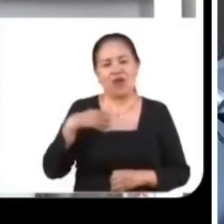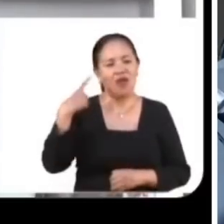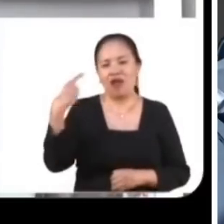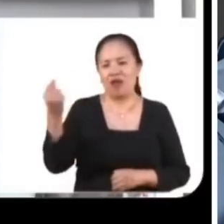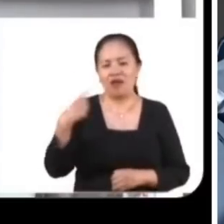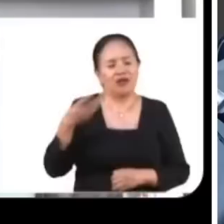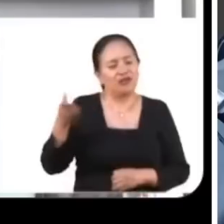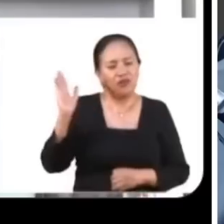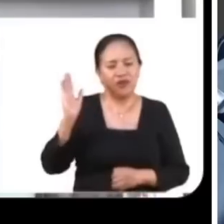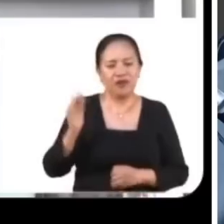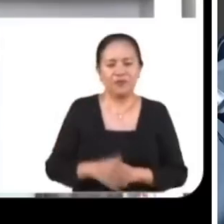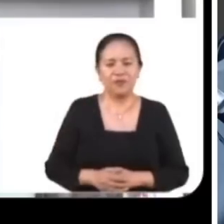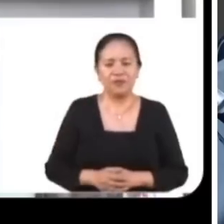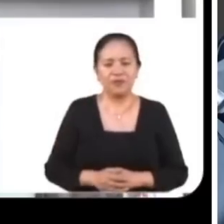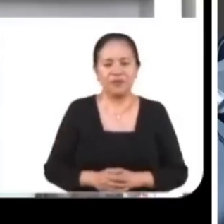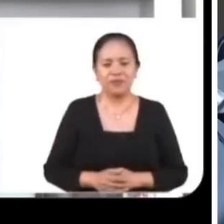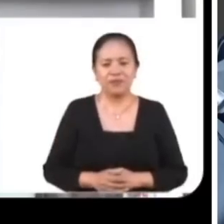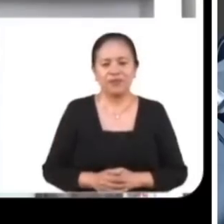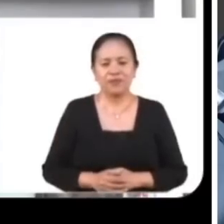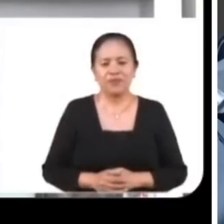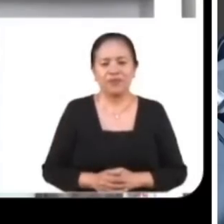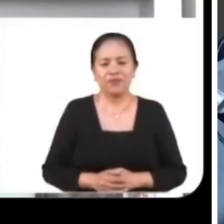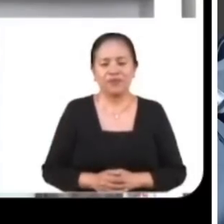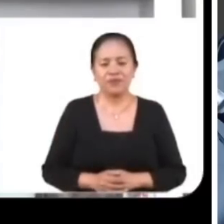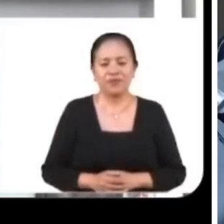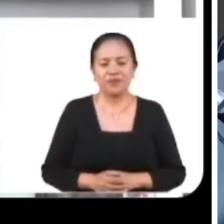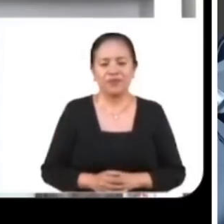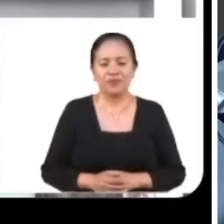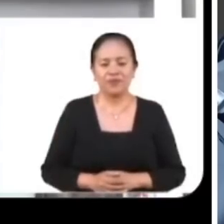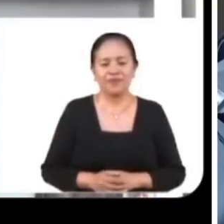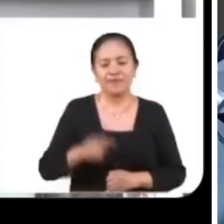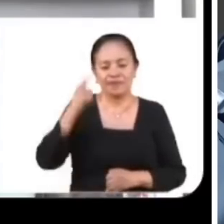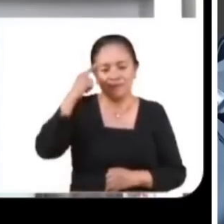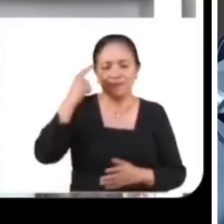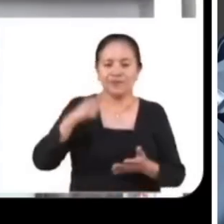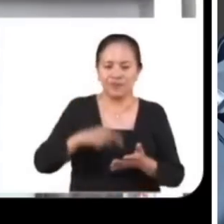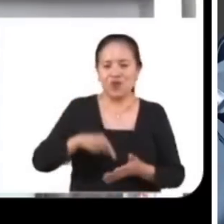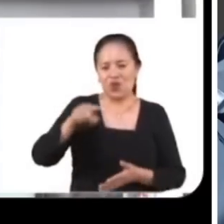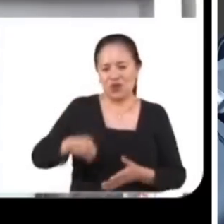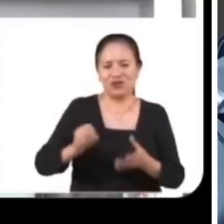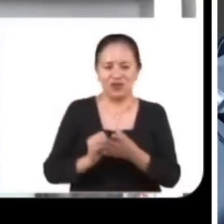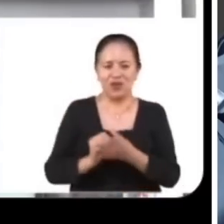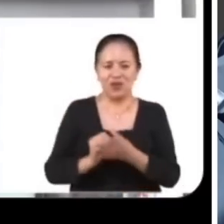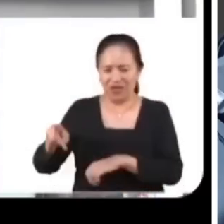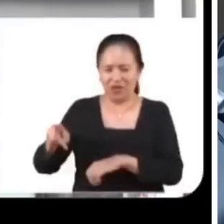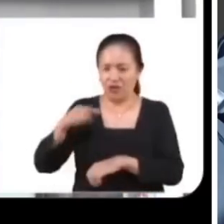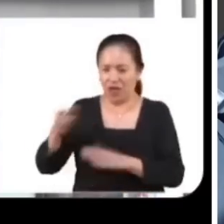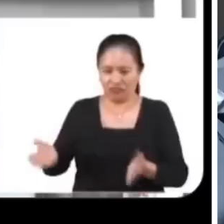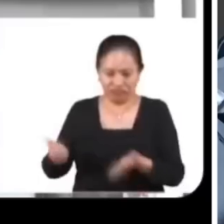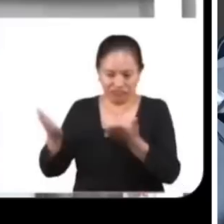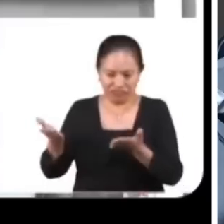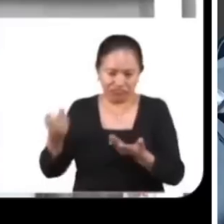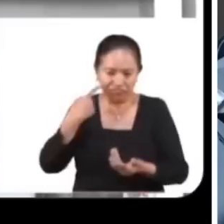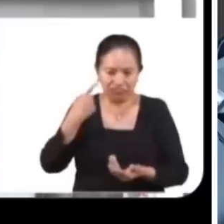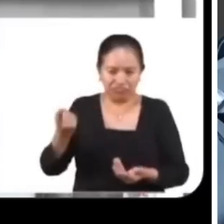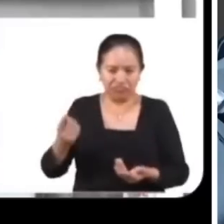Lorenzo Córdoba como ya todos sabemos hoy es un integrante de latinus ese medio de